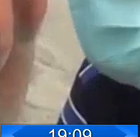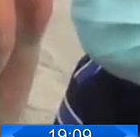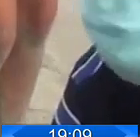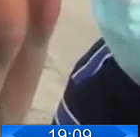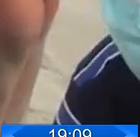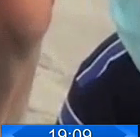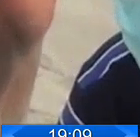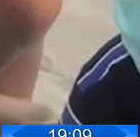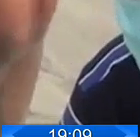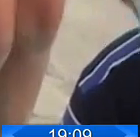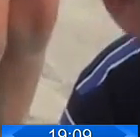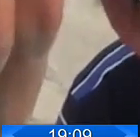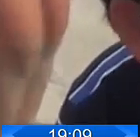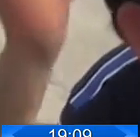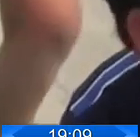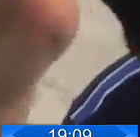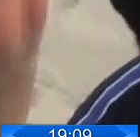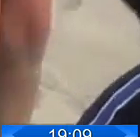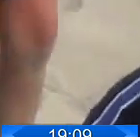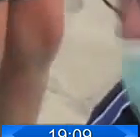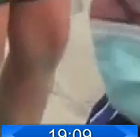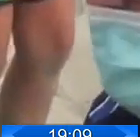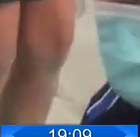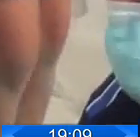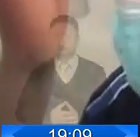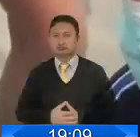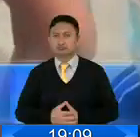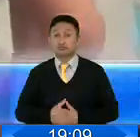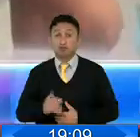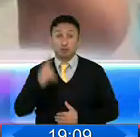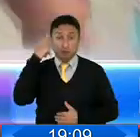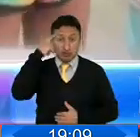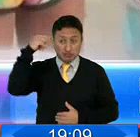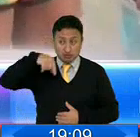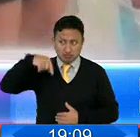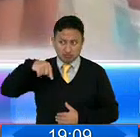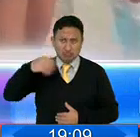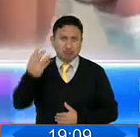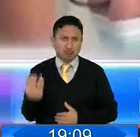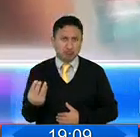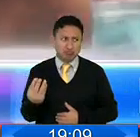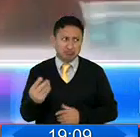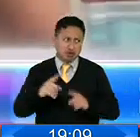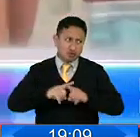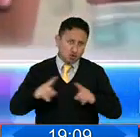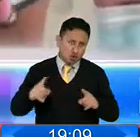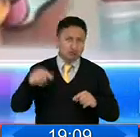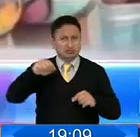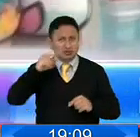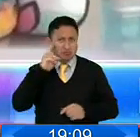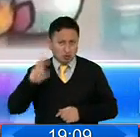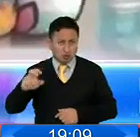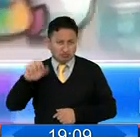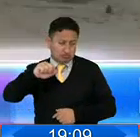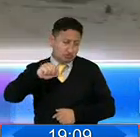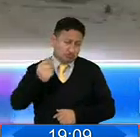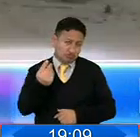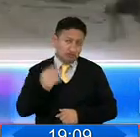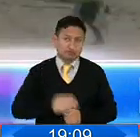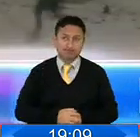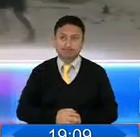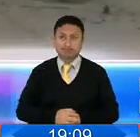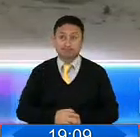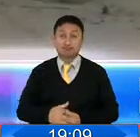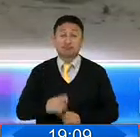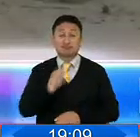1.880. Y hay gente, pensamos que no iba a haber tanta concurrencia, pero sí hay. No mucho, pero sí hay gente. En la